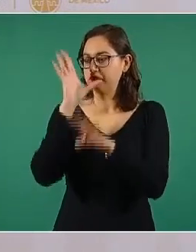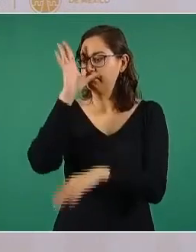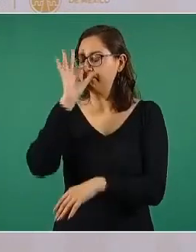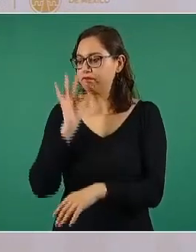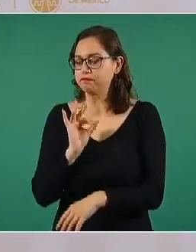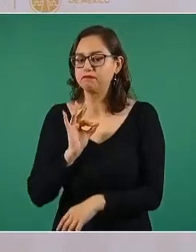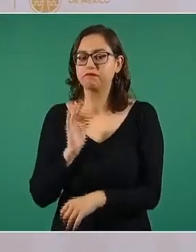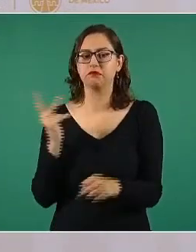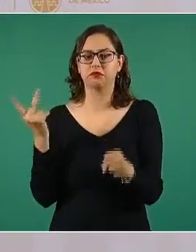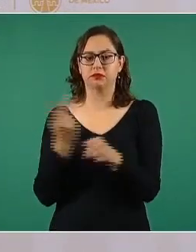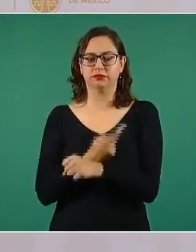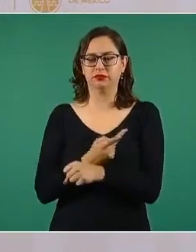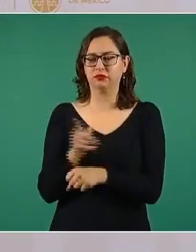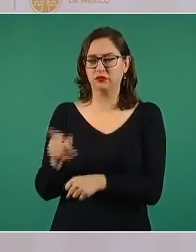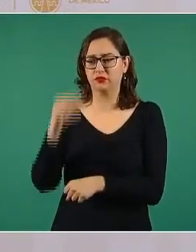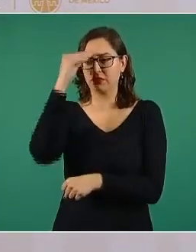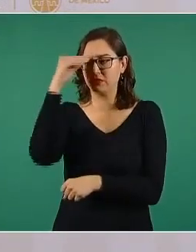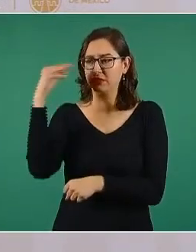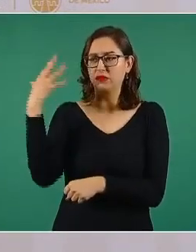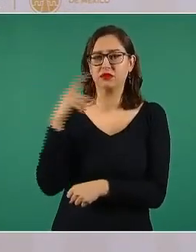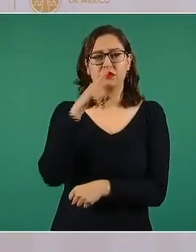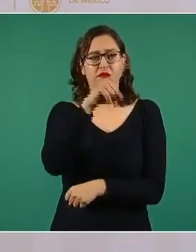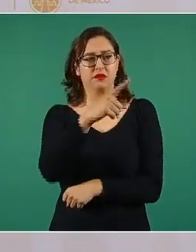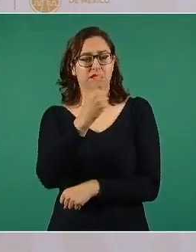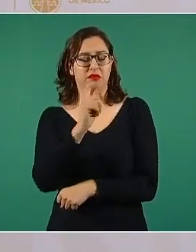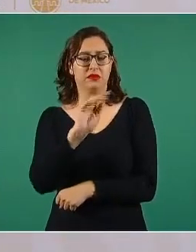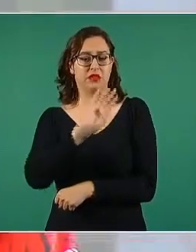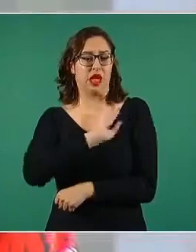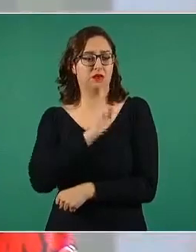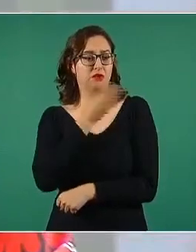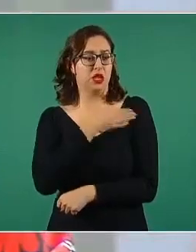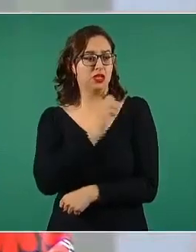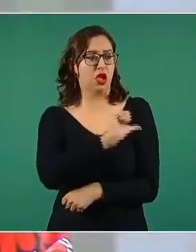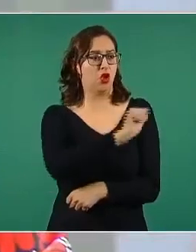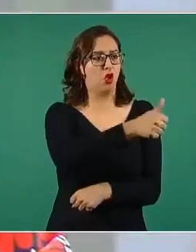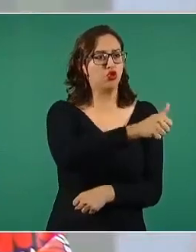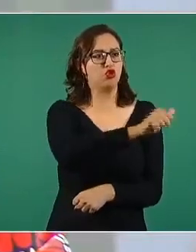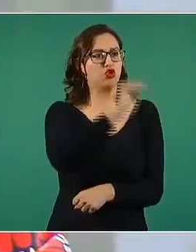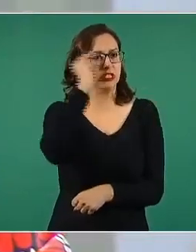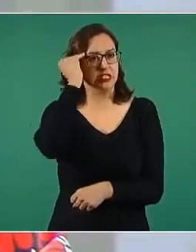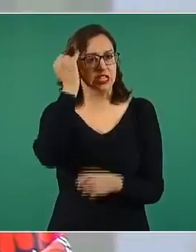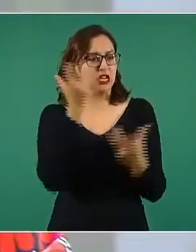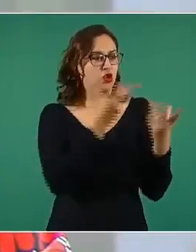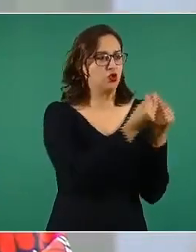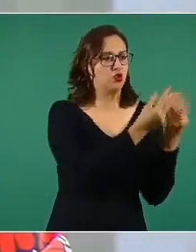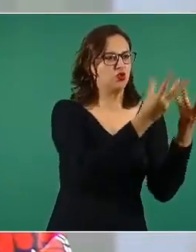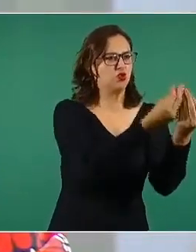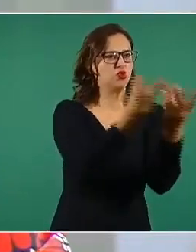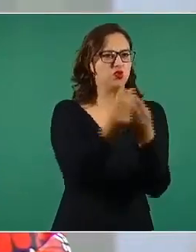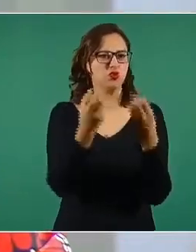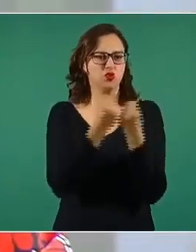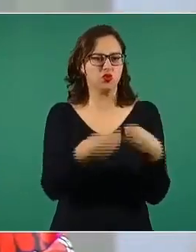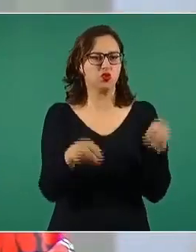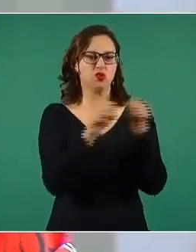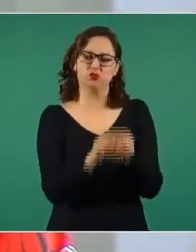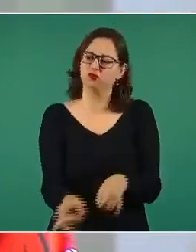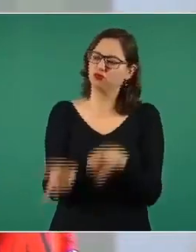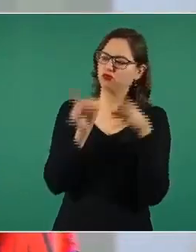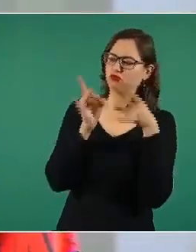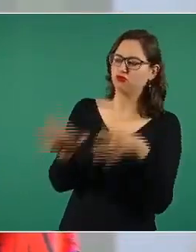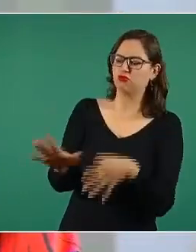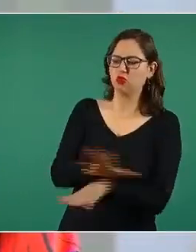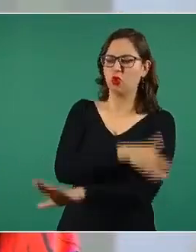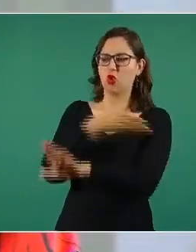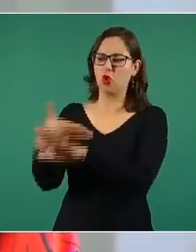culturas, o la alianza de los españoles y otros pueblos para derrotar al imperio mexica. Se trata de debatir,